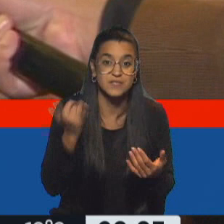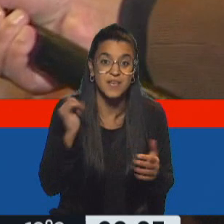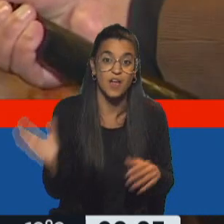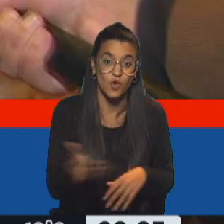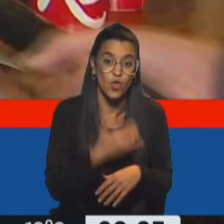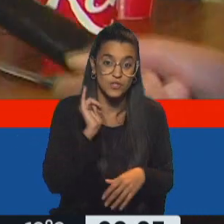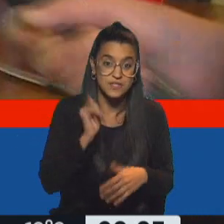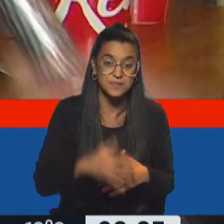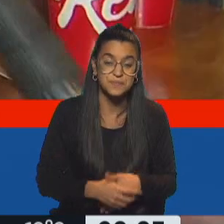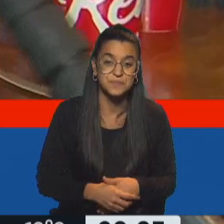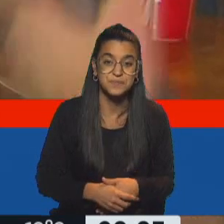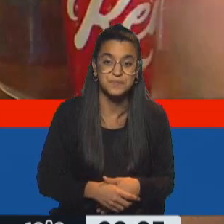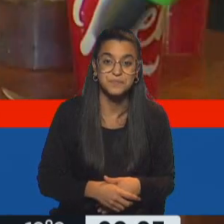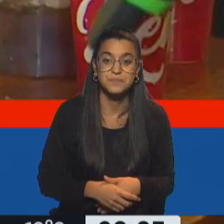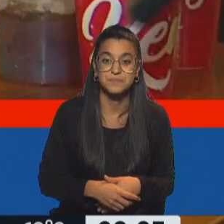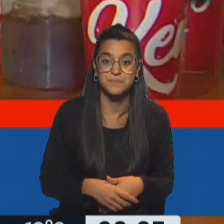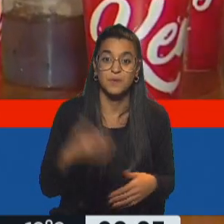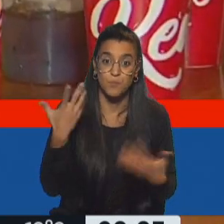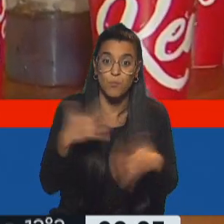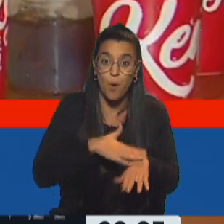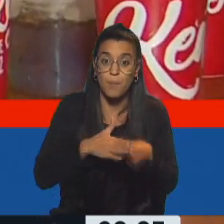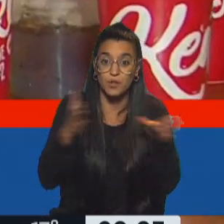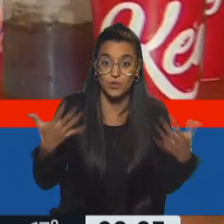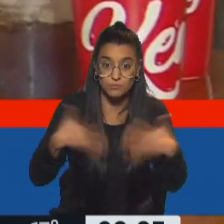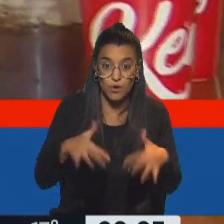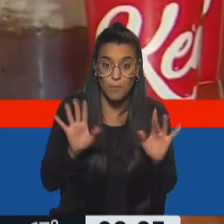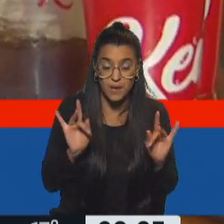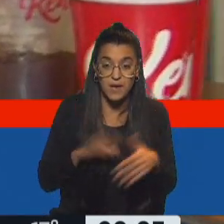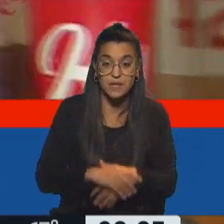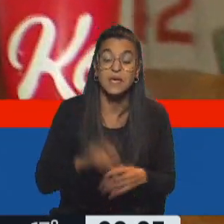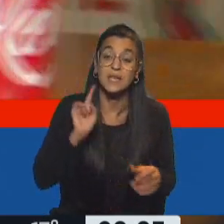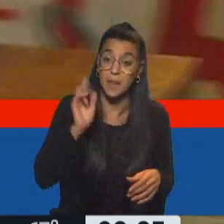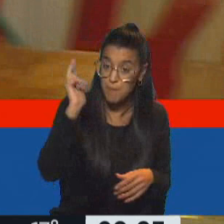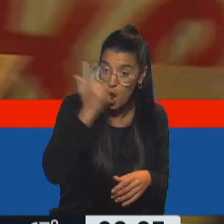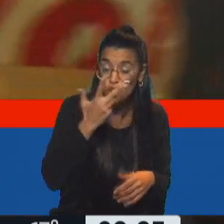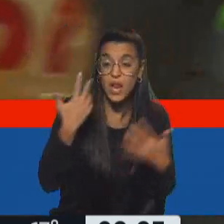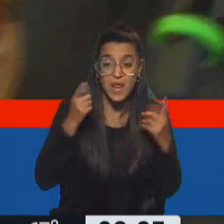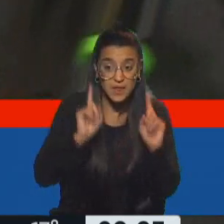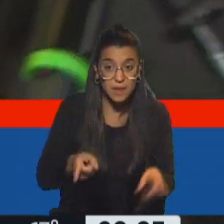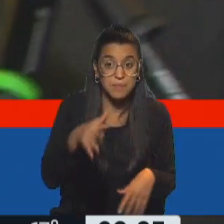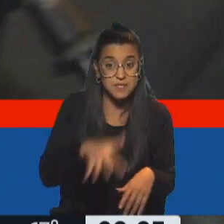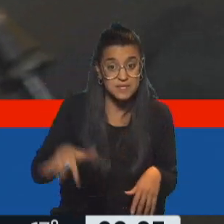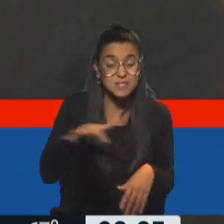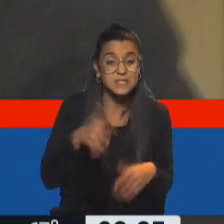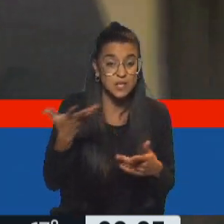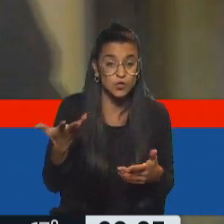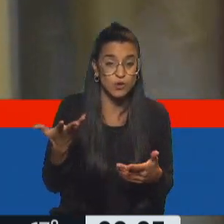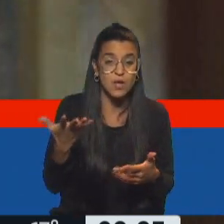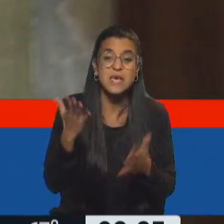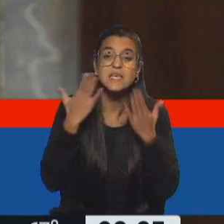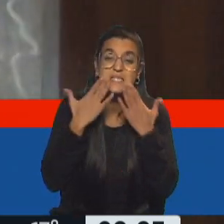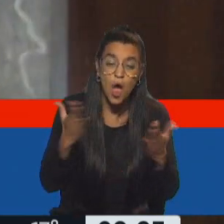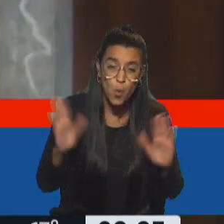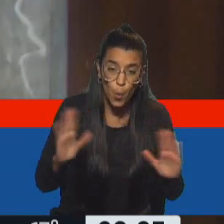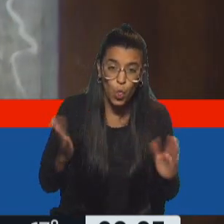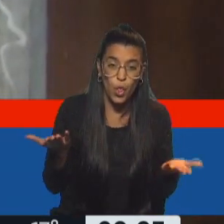todos. Gastronómicos. Que la vienen pasando duro. La hotelería también, ¿no? Un sector muy... Les mando un saludo